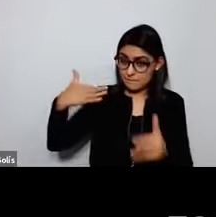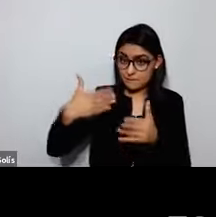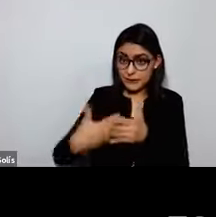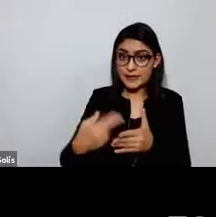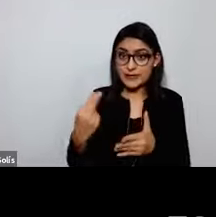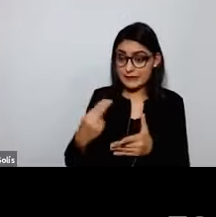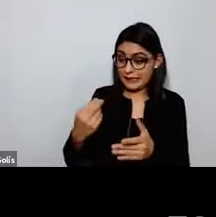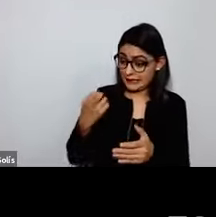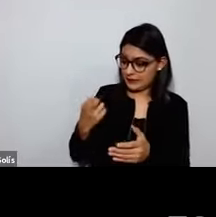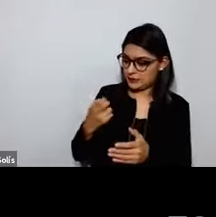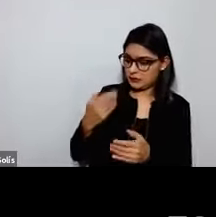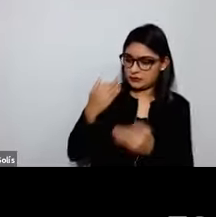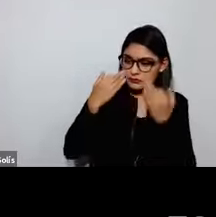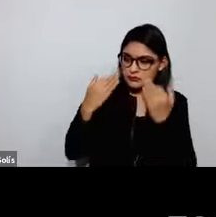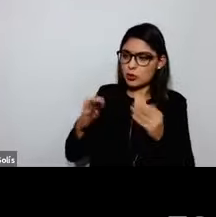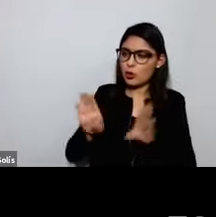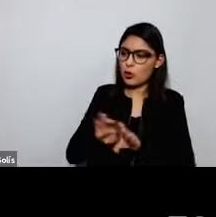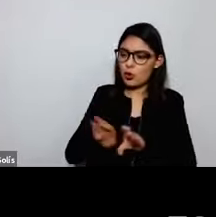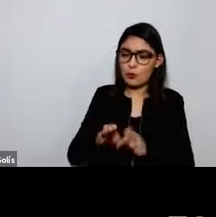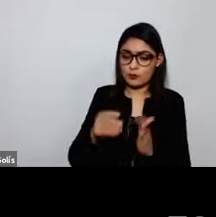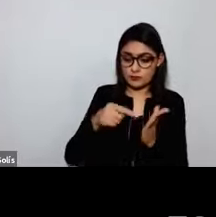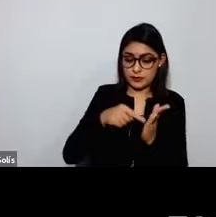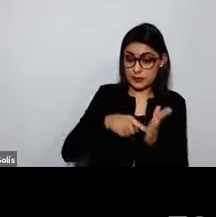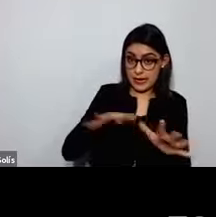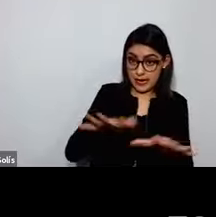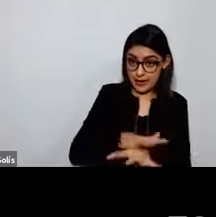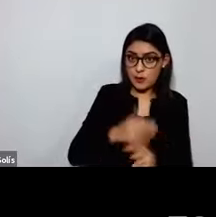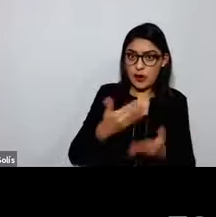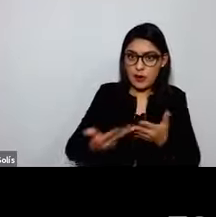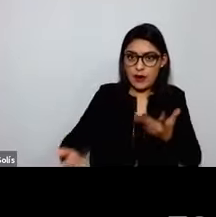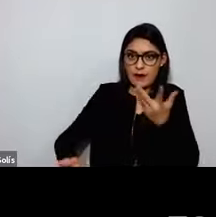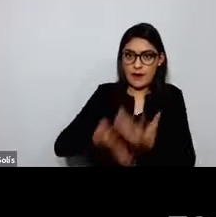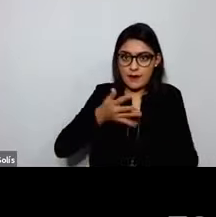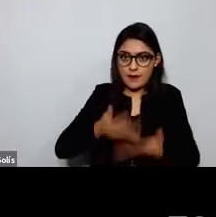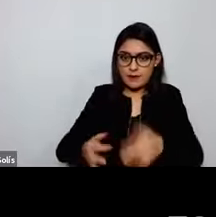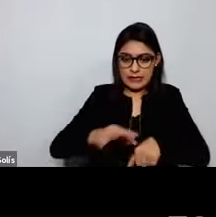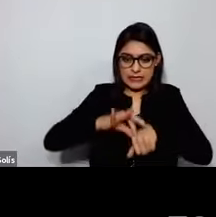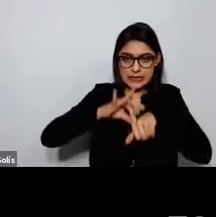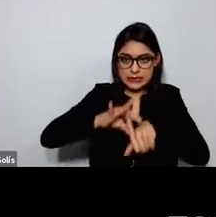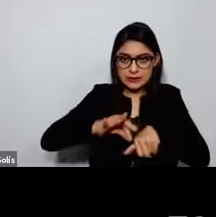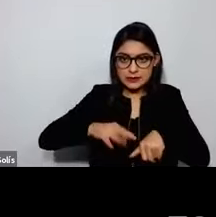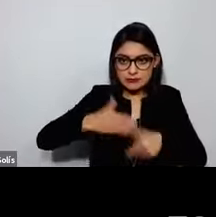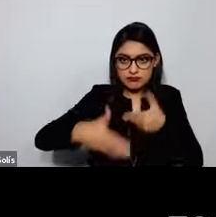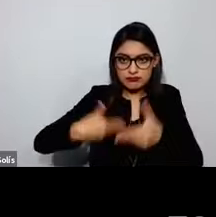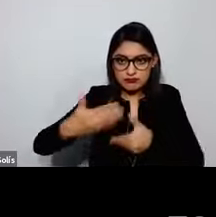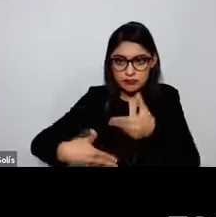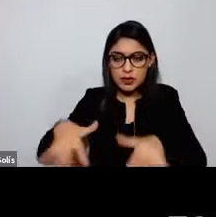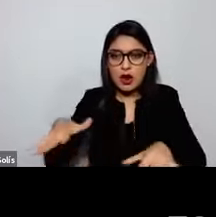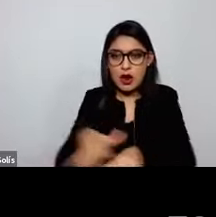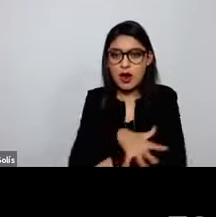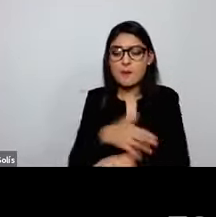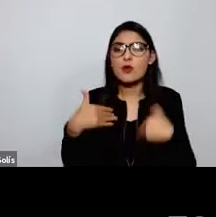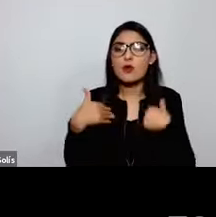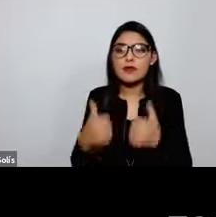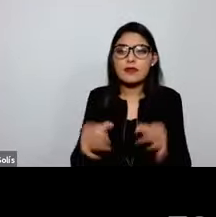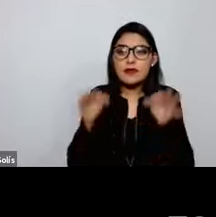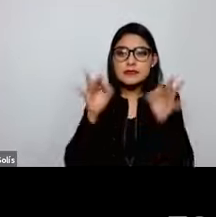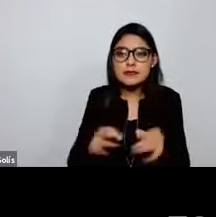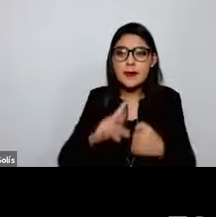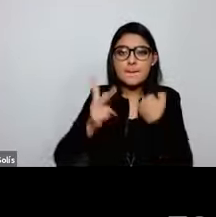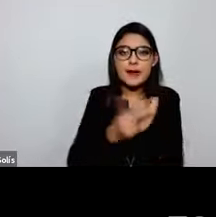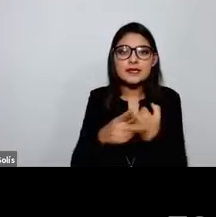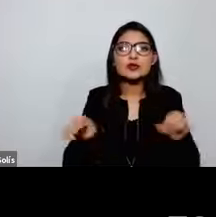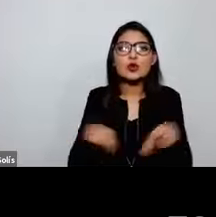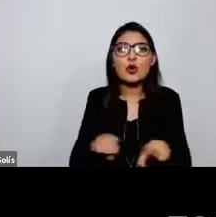las consecuencias de ese cambio paradigmático de entender el derecho en este país. Y entonces, me parece que uno de